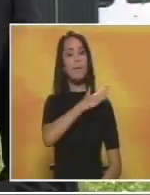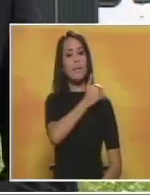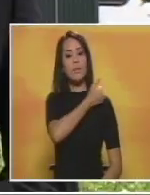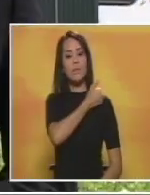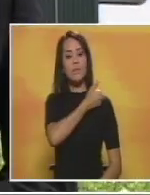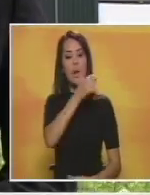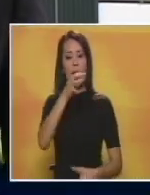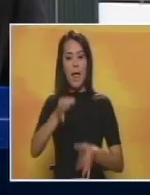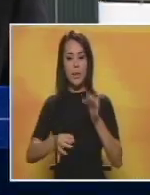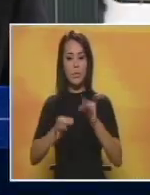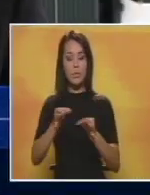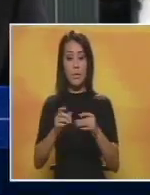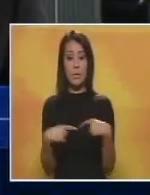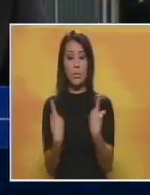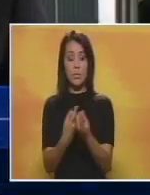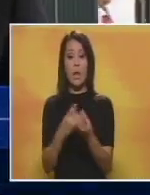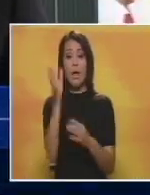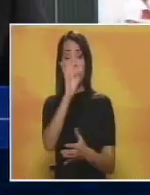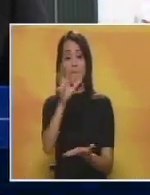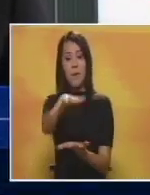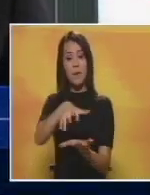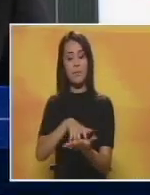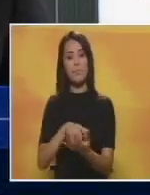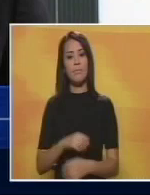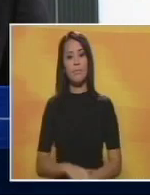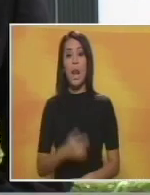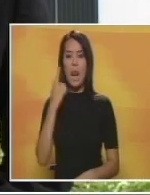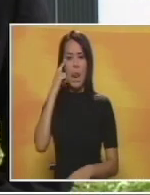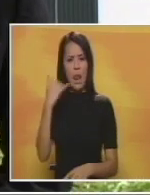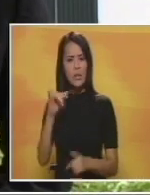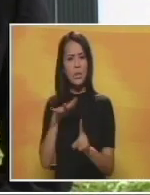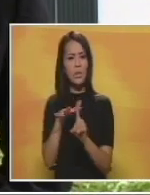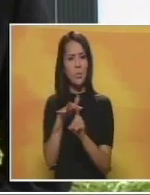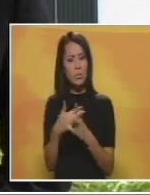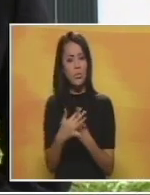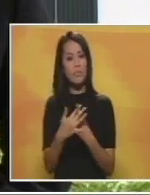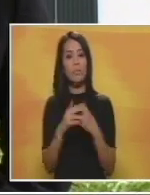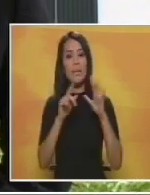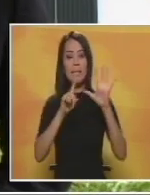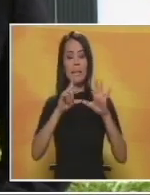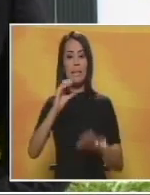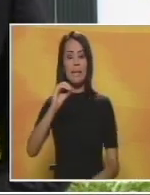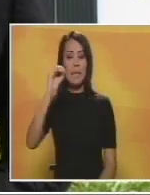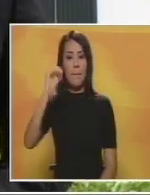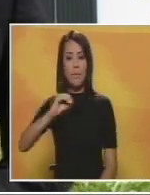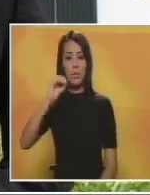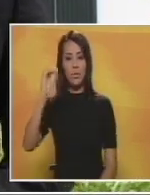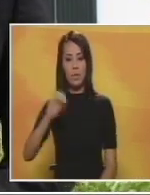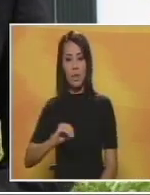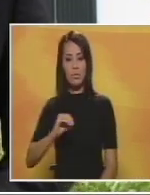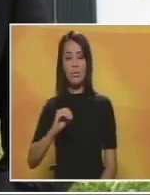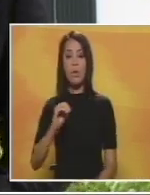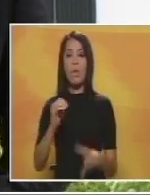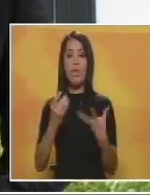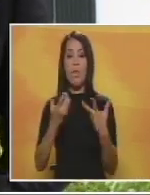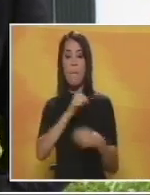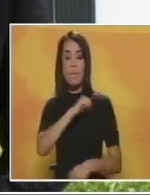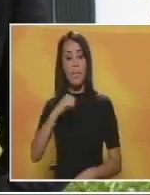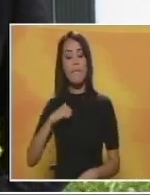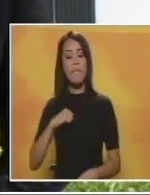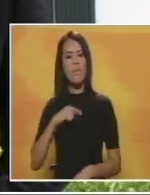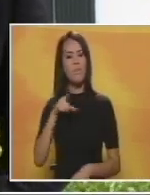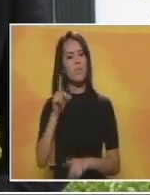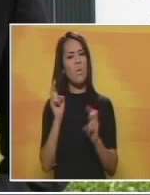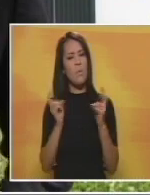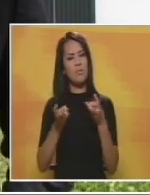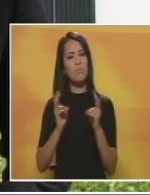ejecutivo de FEDEAGRO, dijo que a pesar de la situación que presentan el 60% de los caficultores privados del país con el